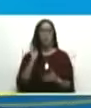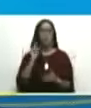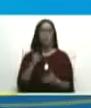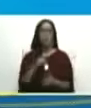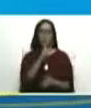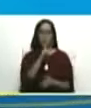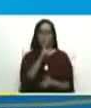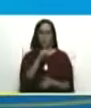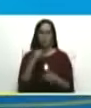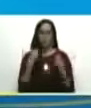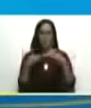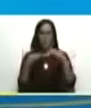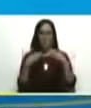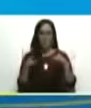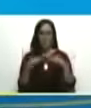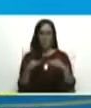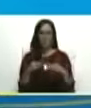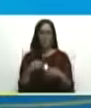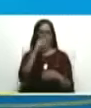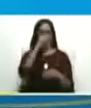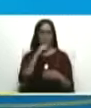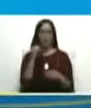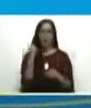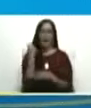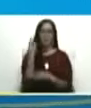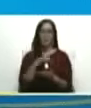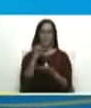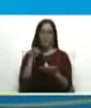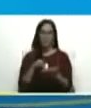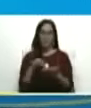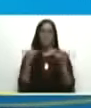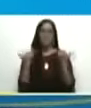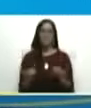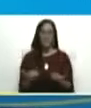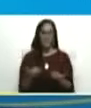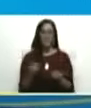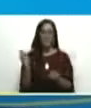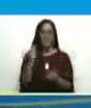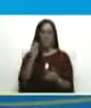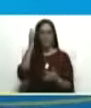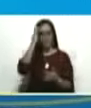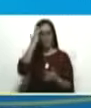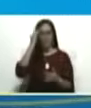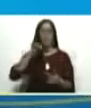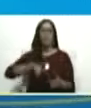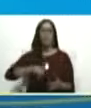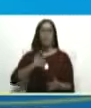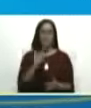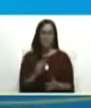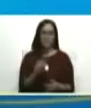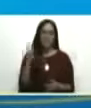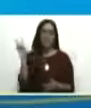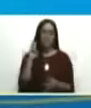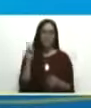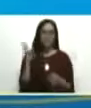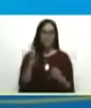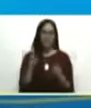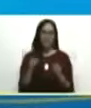anual ante la Asamblea Nacional, ya en el mes de febrero podemos decir, Venezuela tendrá una